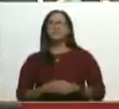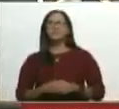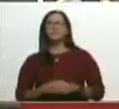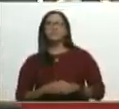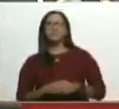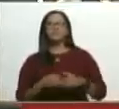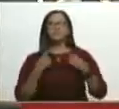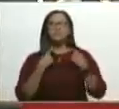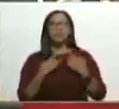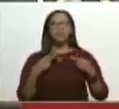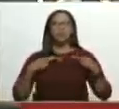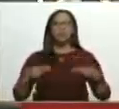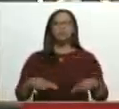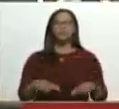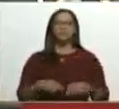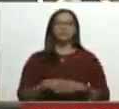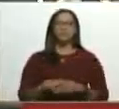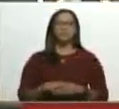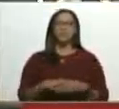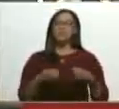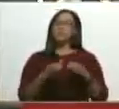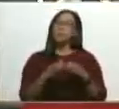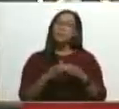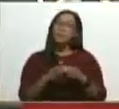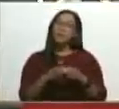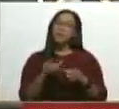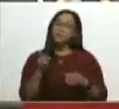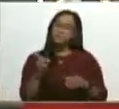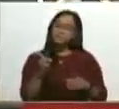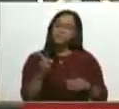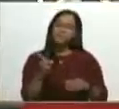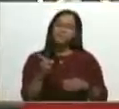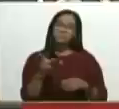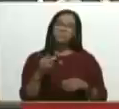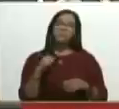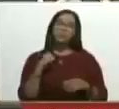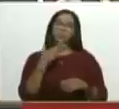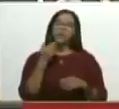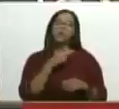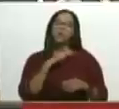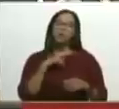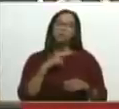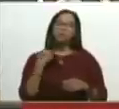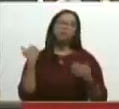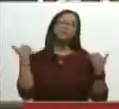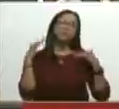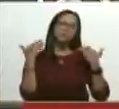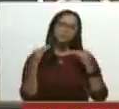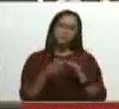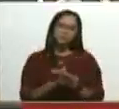Pierde buena parte. Esos compañeros, esas compañeras, son mejores que nosotros un rato.